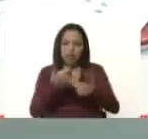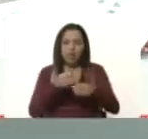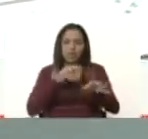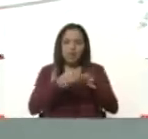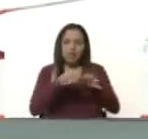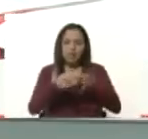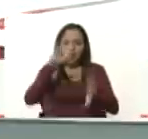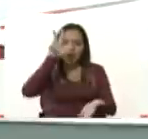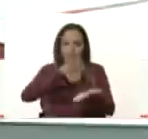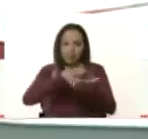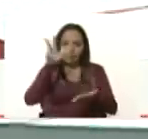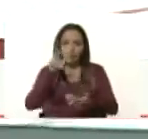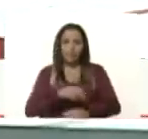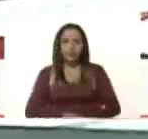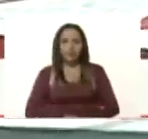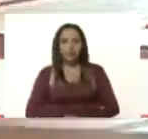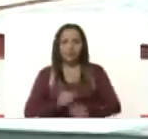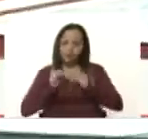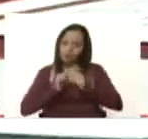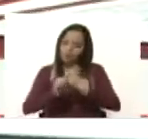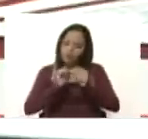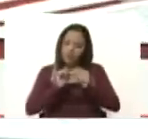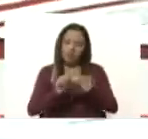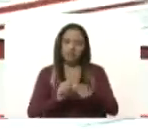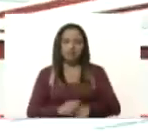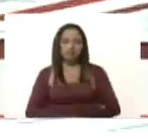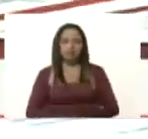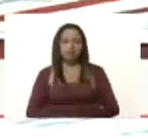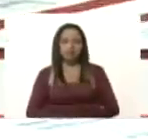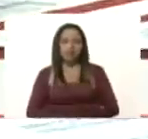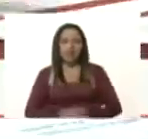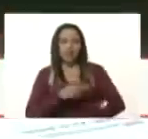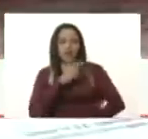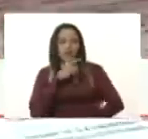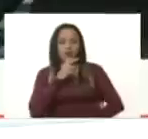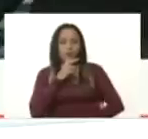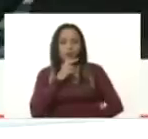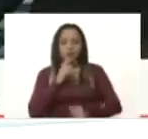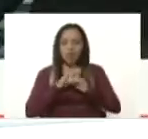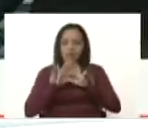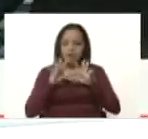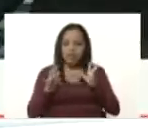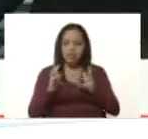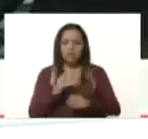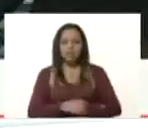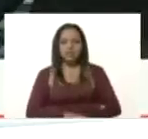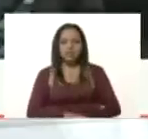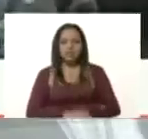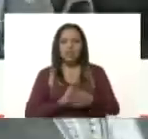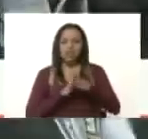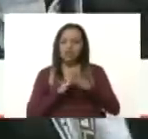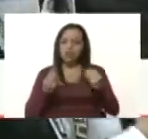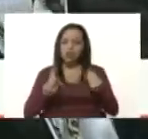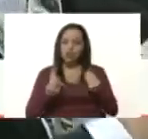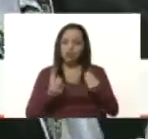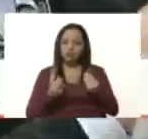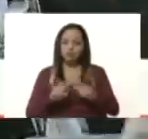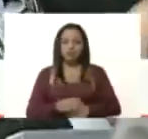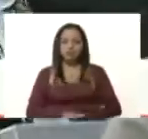aprobado. Sigamos avanzando en oro, en diamantes y en todos los